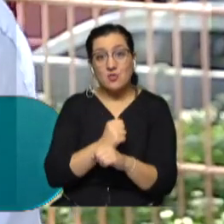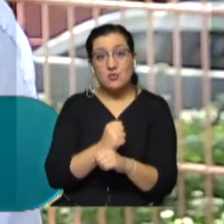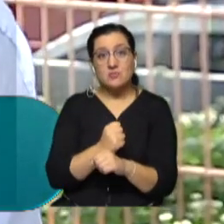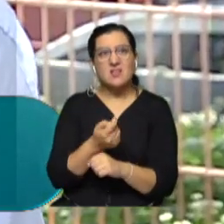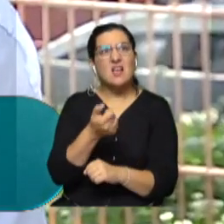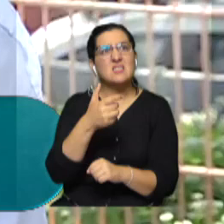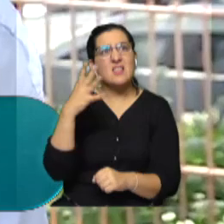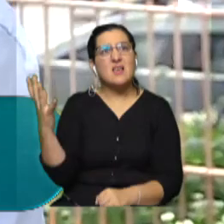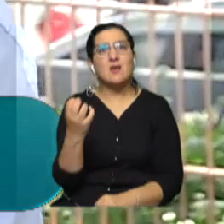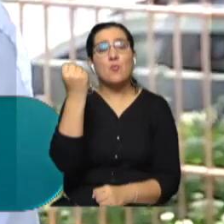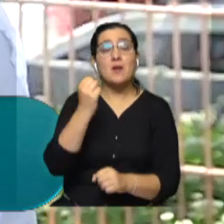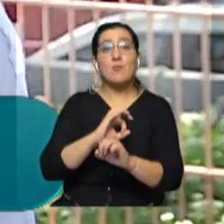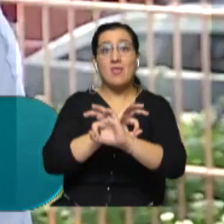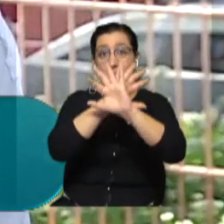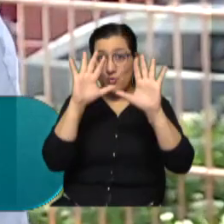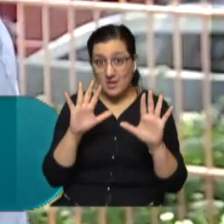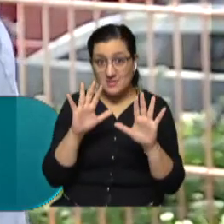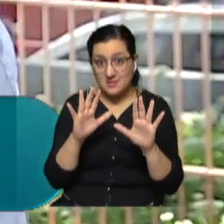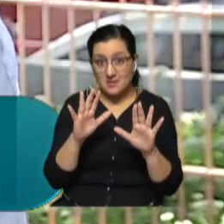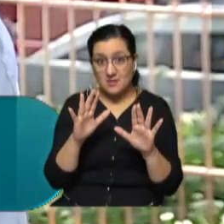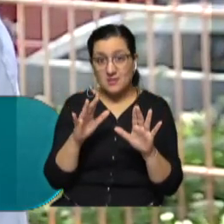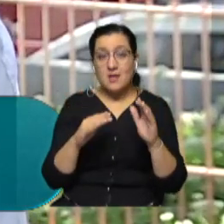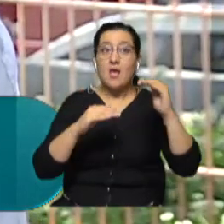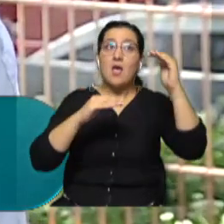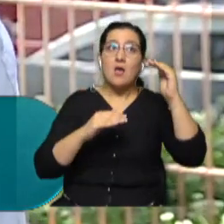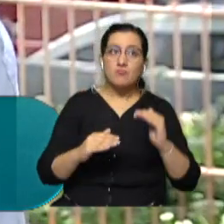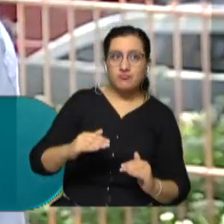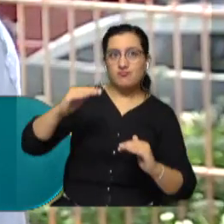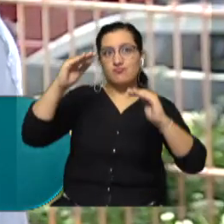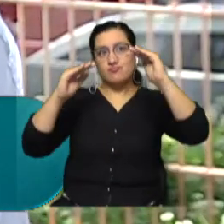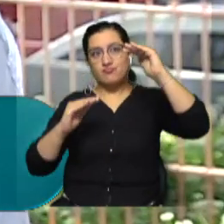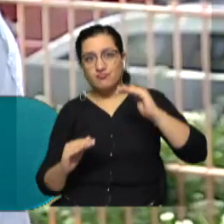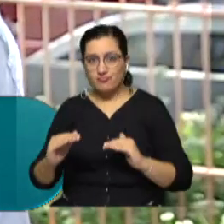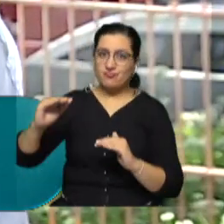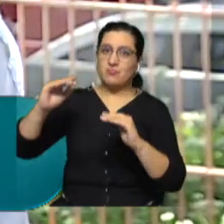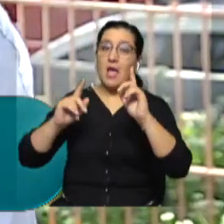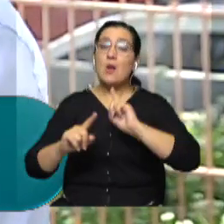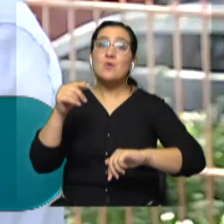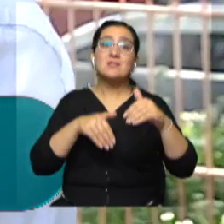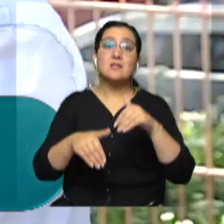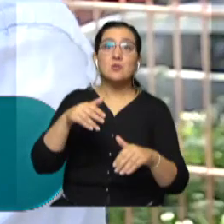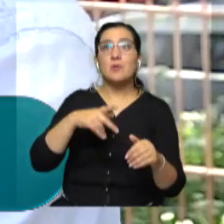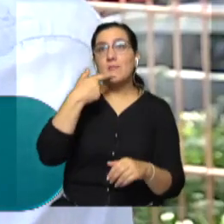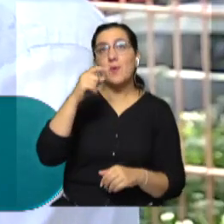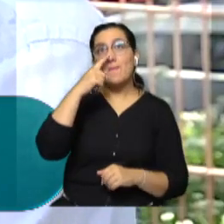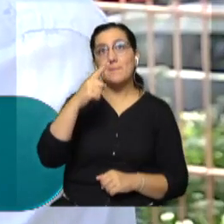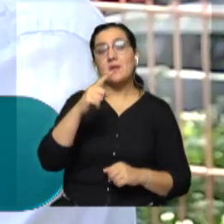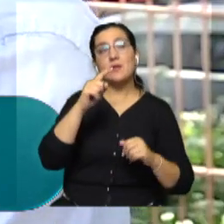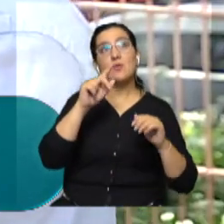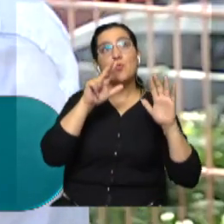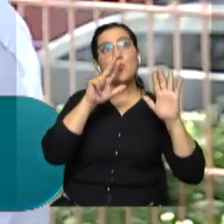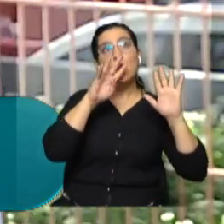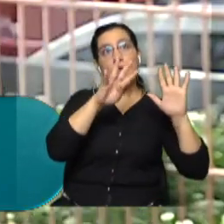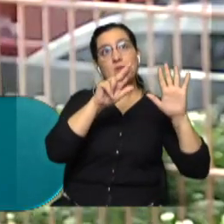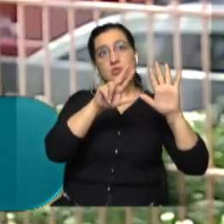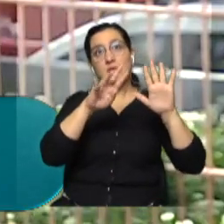que recuperamos la democracia, han tenido altibajos. Hubo un par de elecciones, la del 89, la del 94, donde